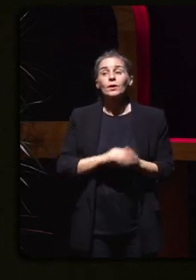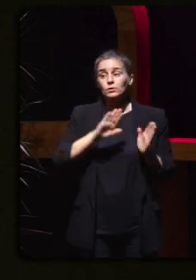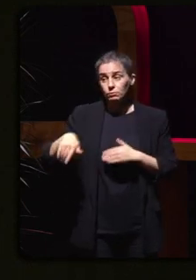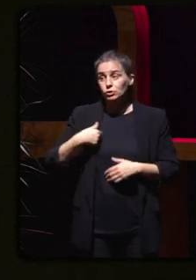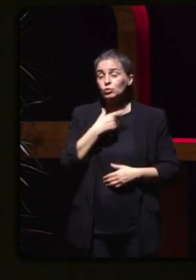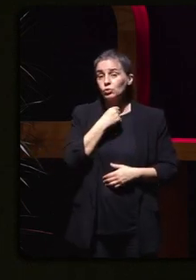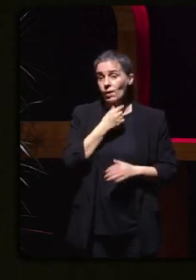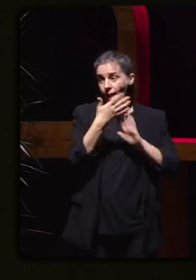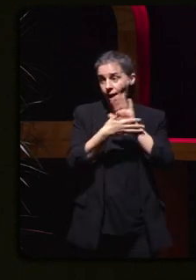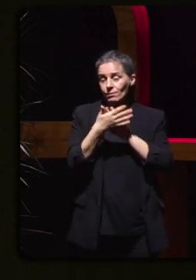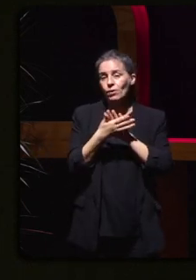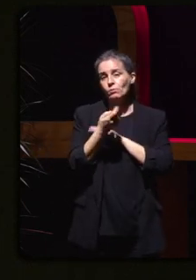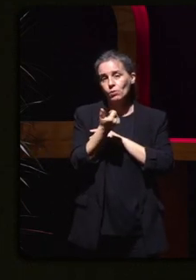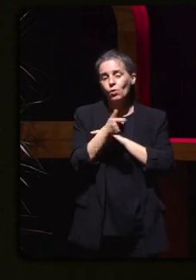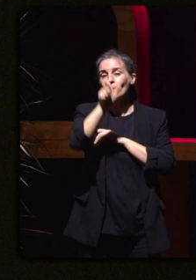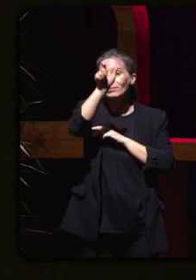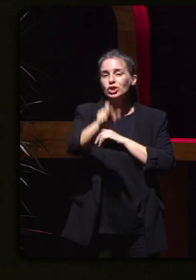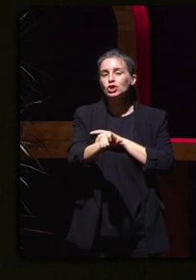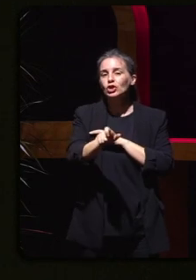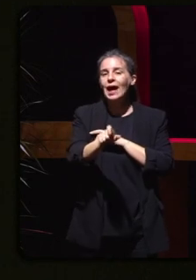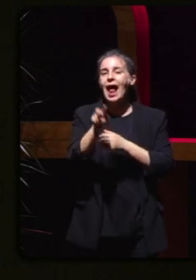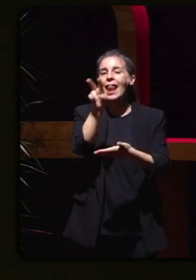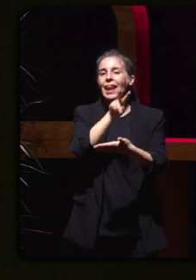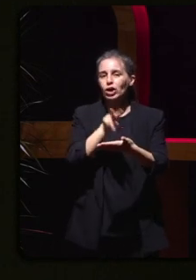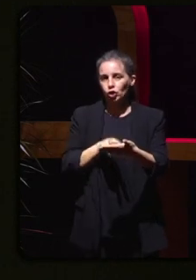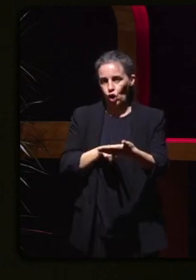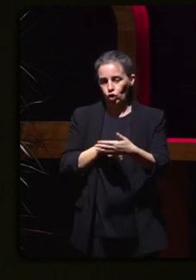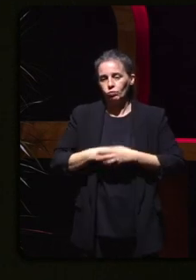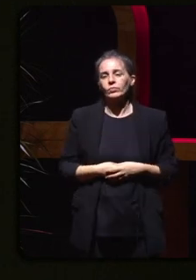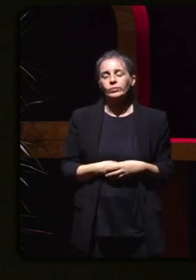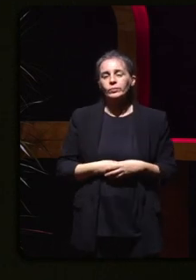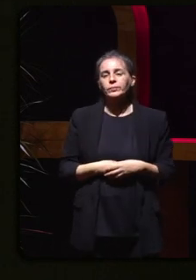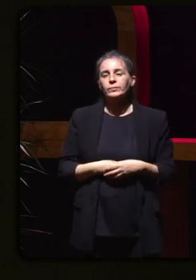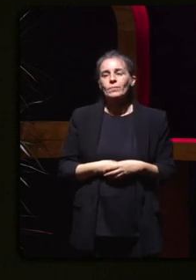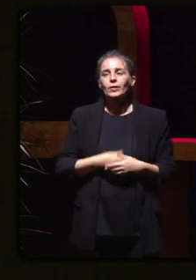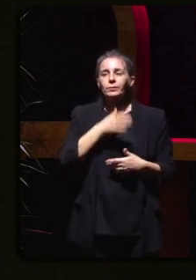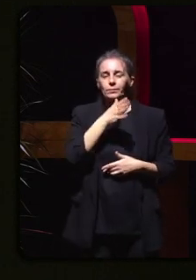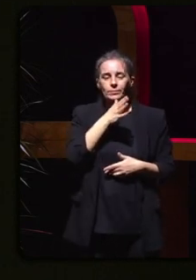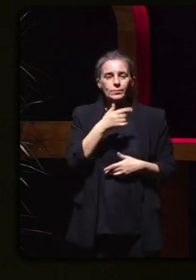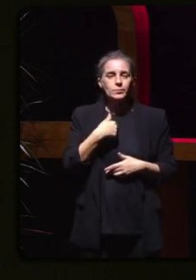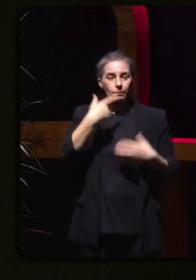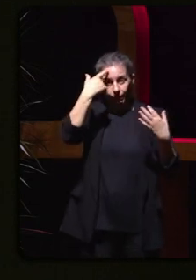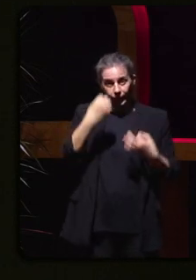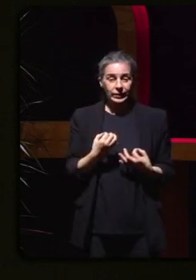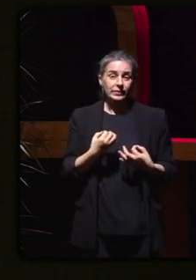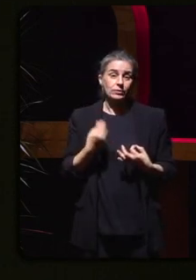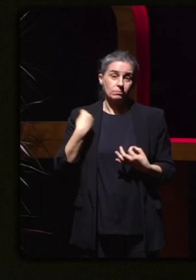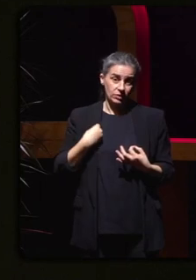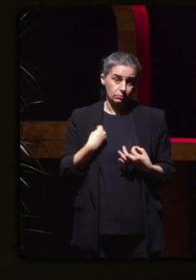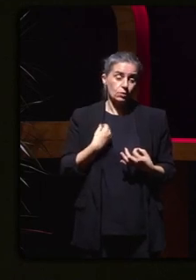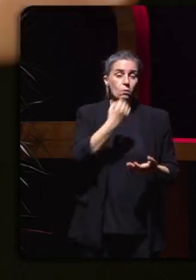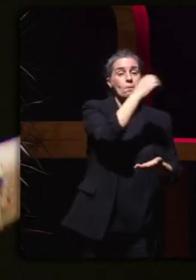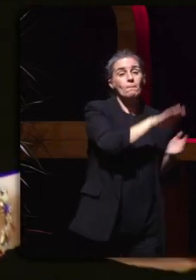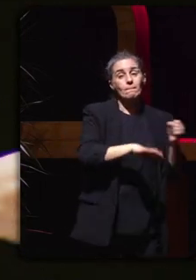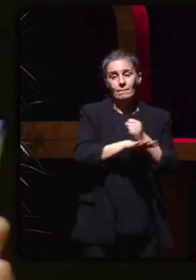me gustaría hablar un pelín del lector porque yo creo que en estas tres patas que os decía